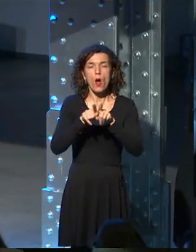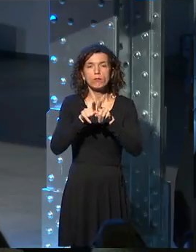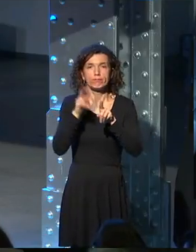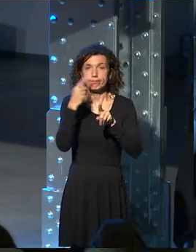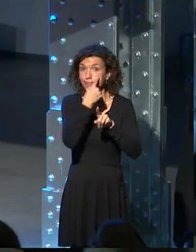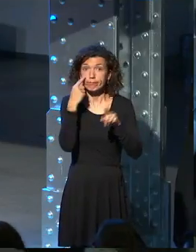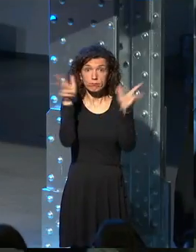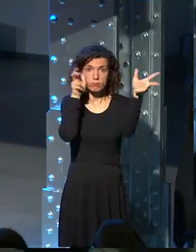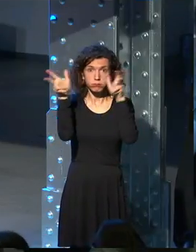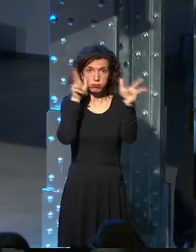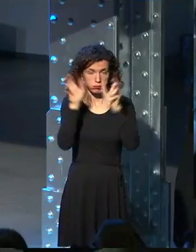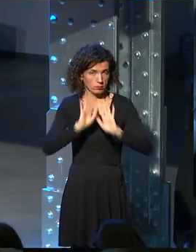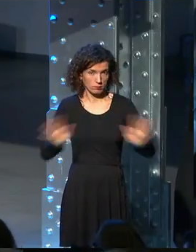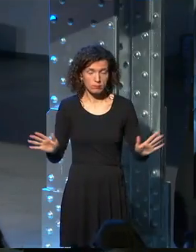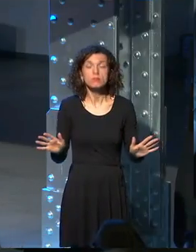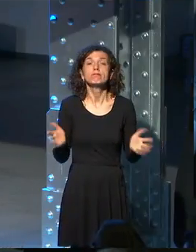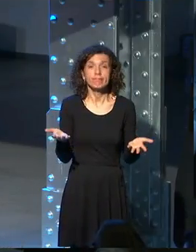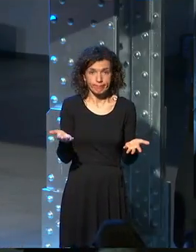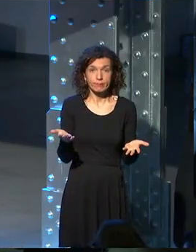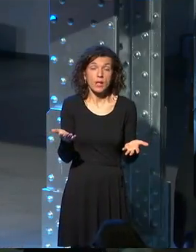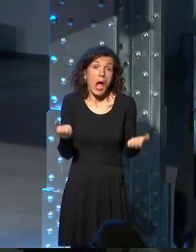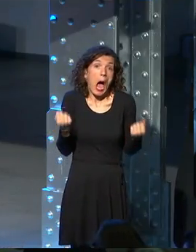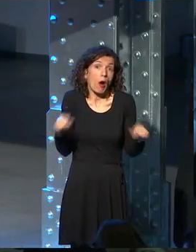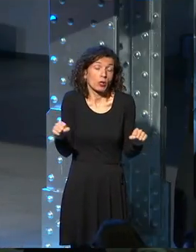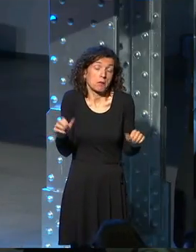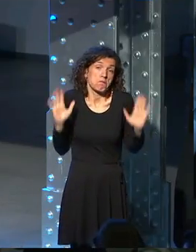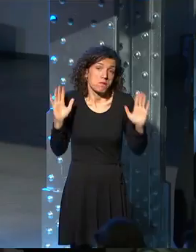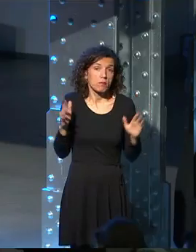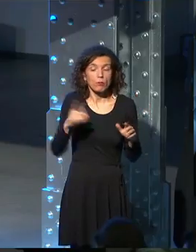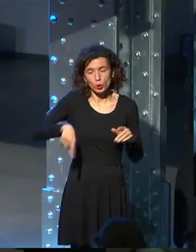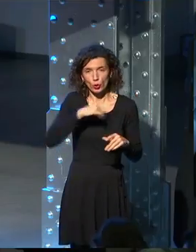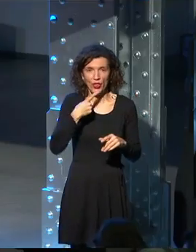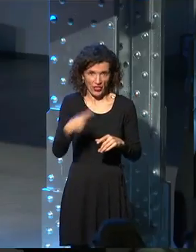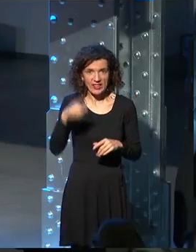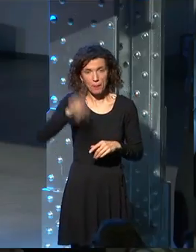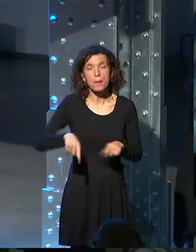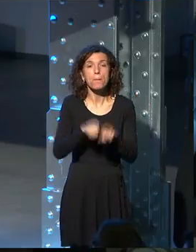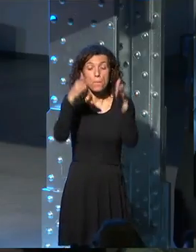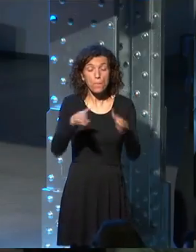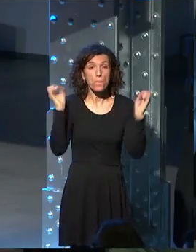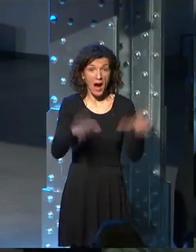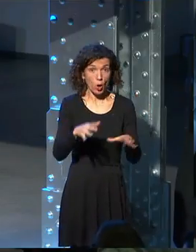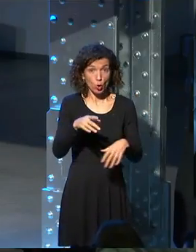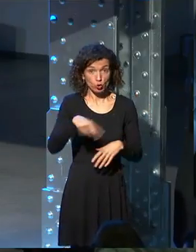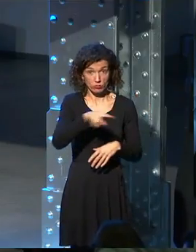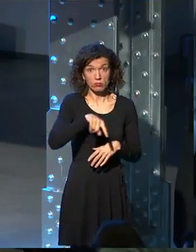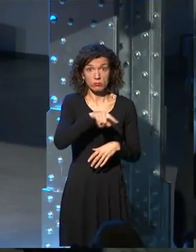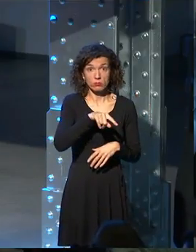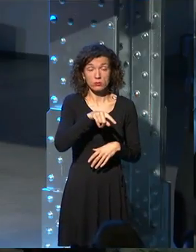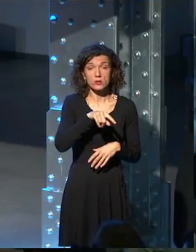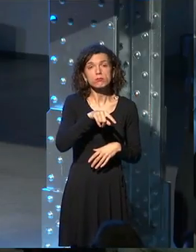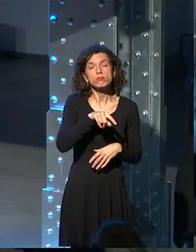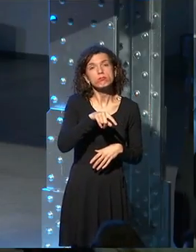percibir por los sentidos, aunque ya dejáis claro que en realidad los magos, aunque evidentemente